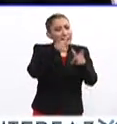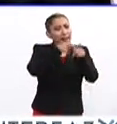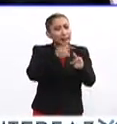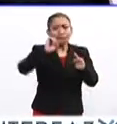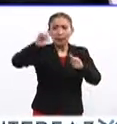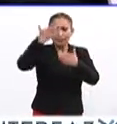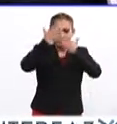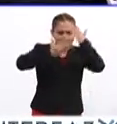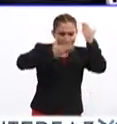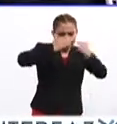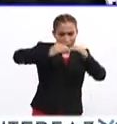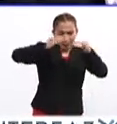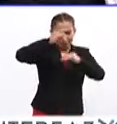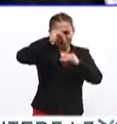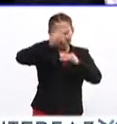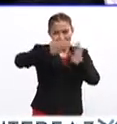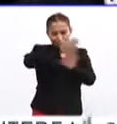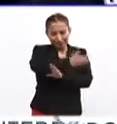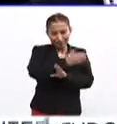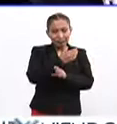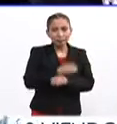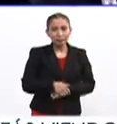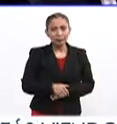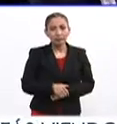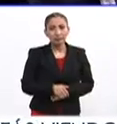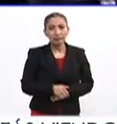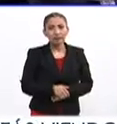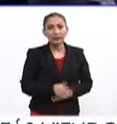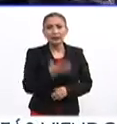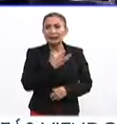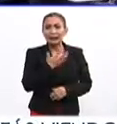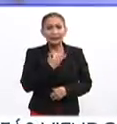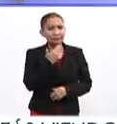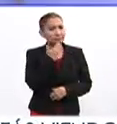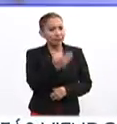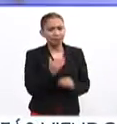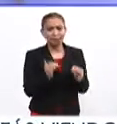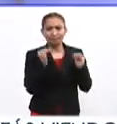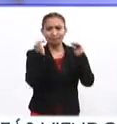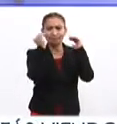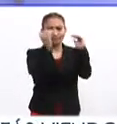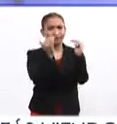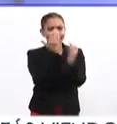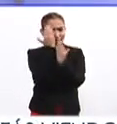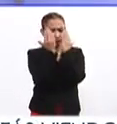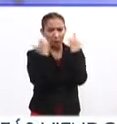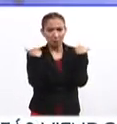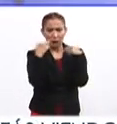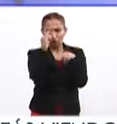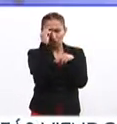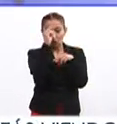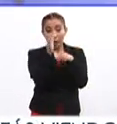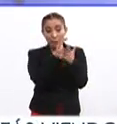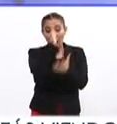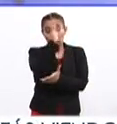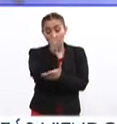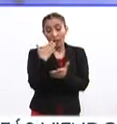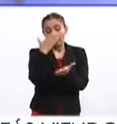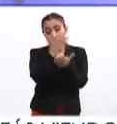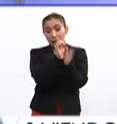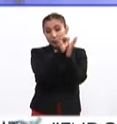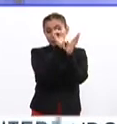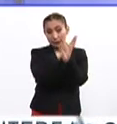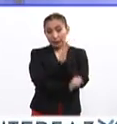seguir profesionalizándose. Lo veíamos al principio de esta entrega. Tienen muy buen nivel académico sus profesores, ¿no? La mayoría están dentro